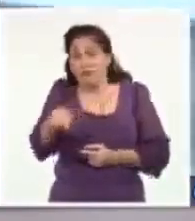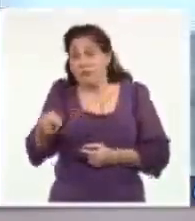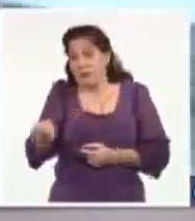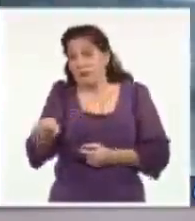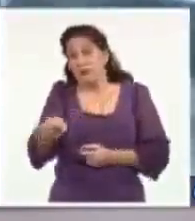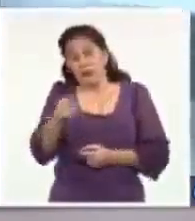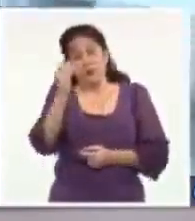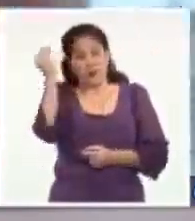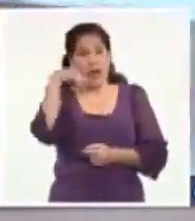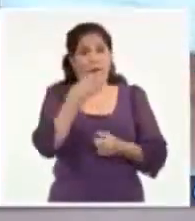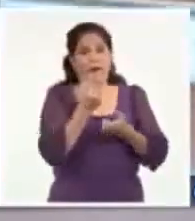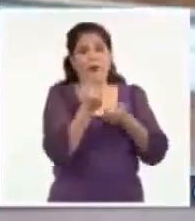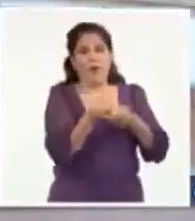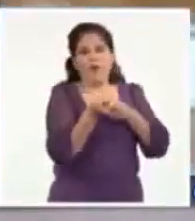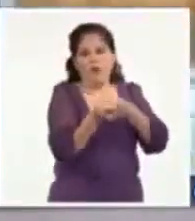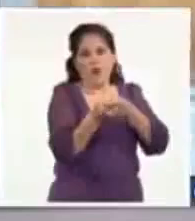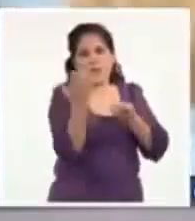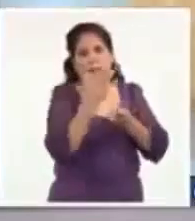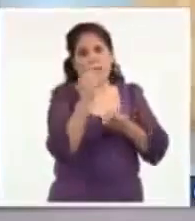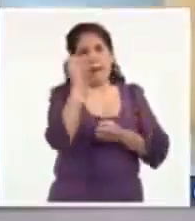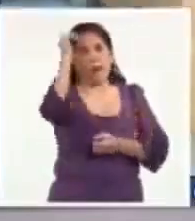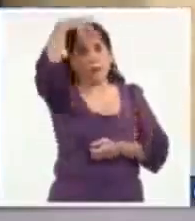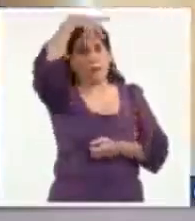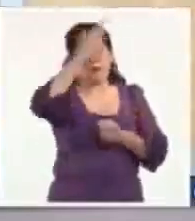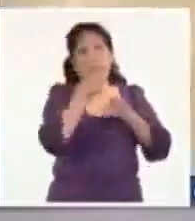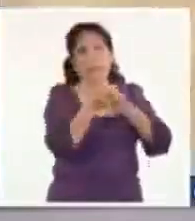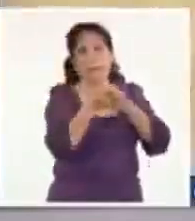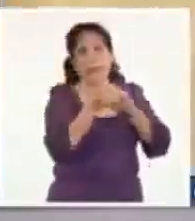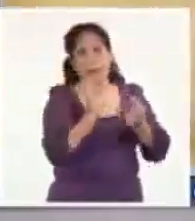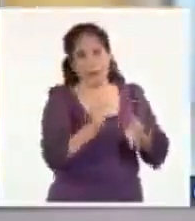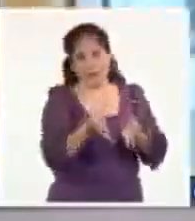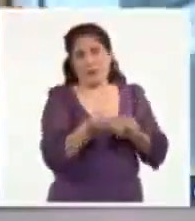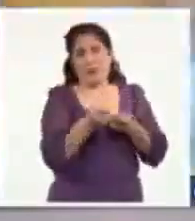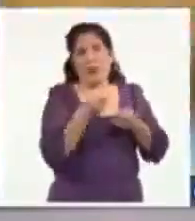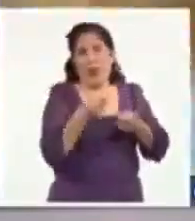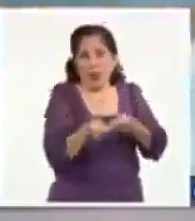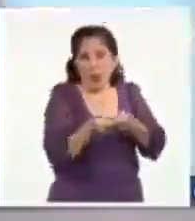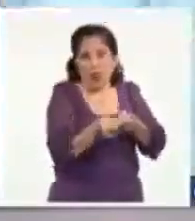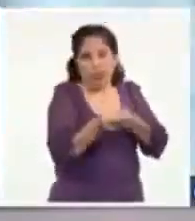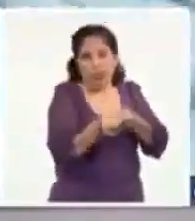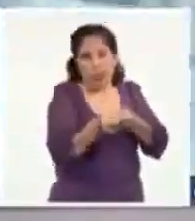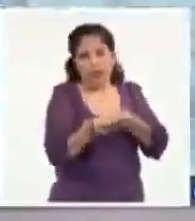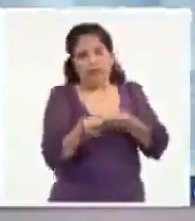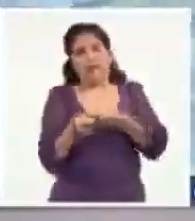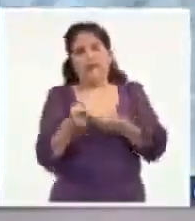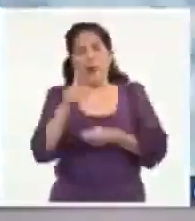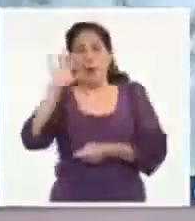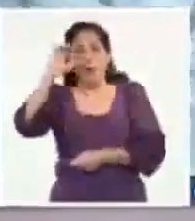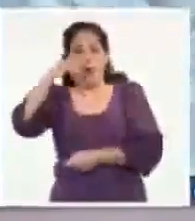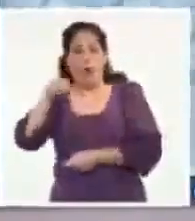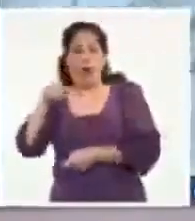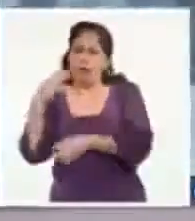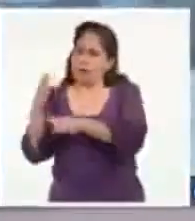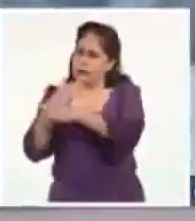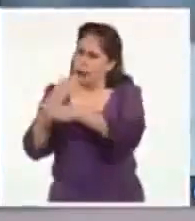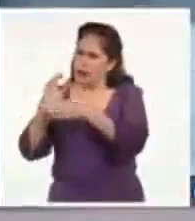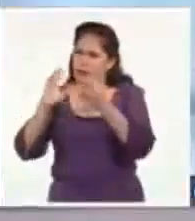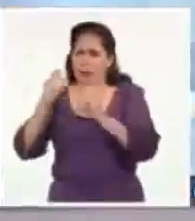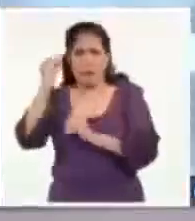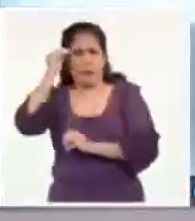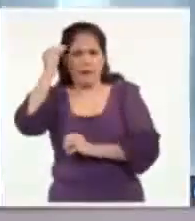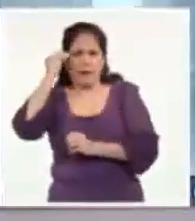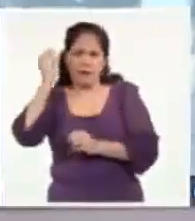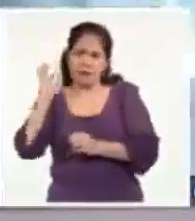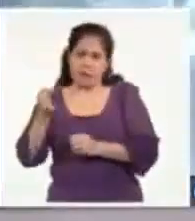brasileño un epíteto que se ganó a golpe de calcar a su mentor estadounidense aprendió de su ídolo y para que no lo